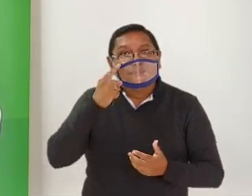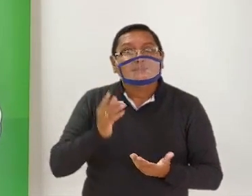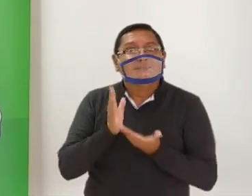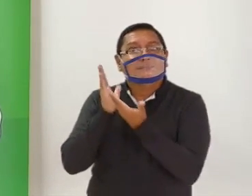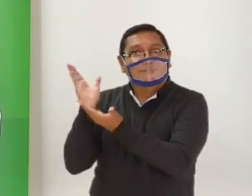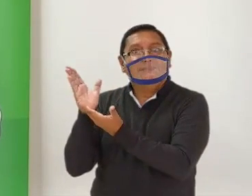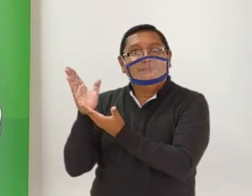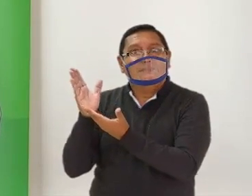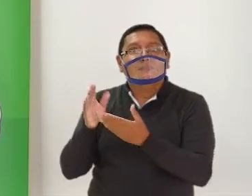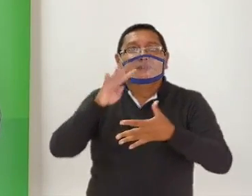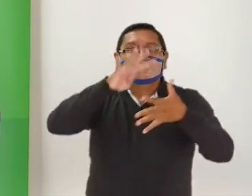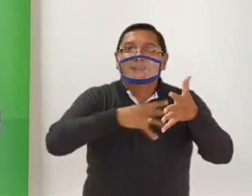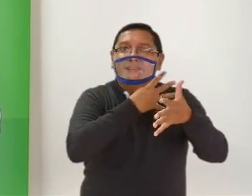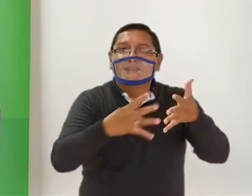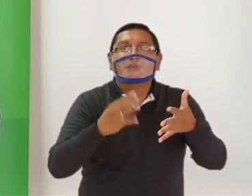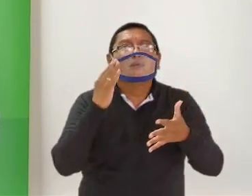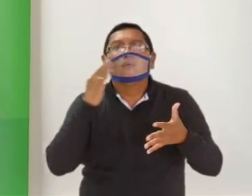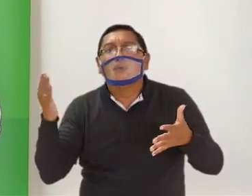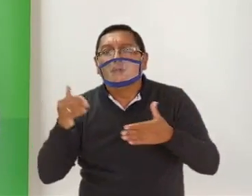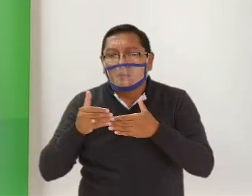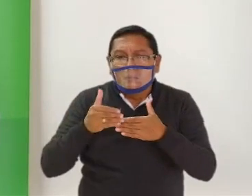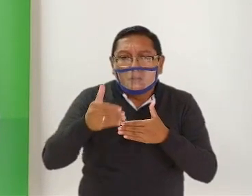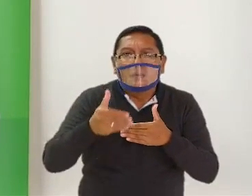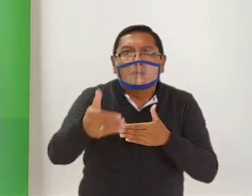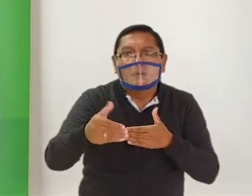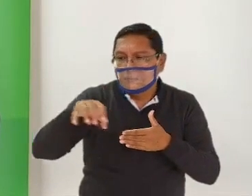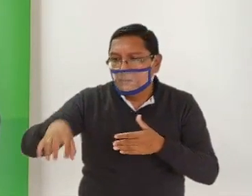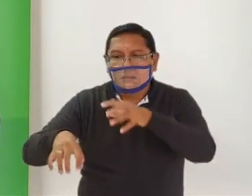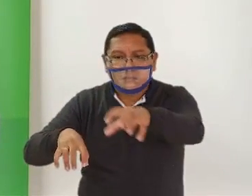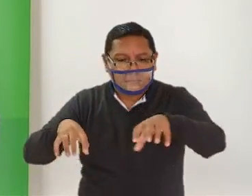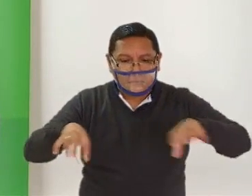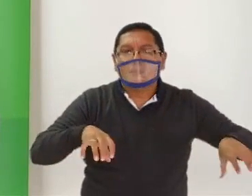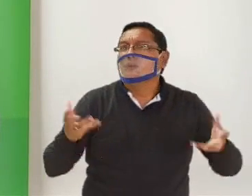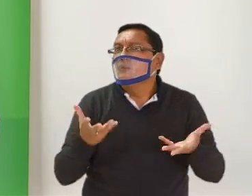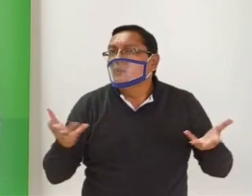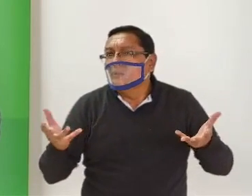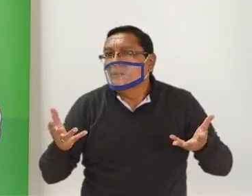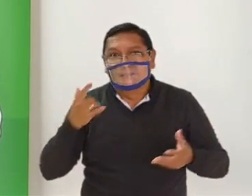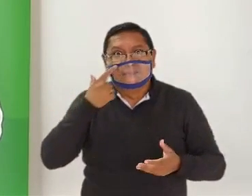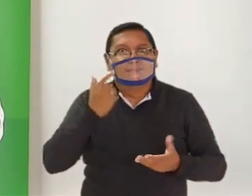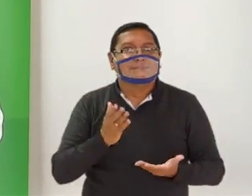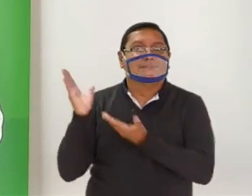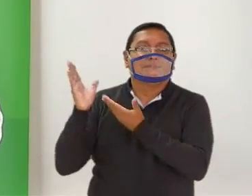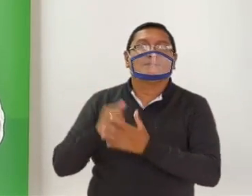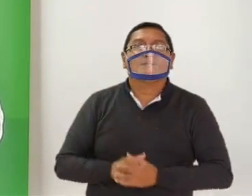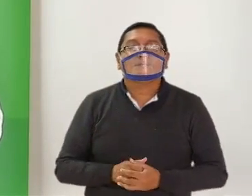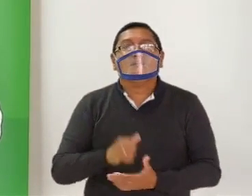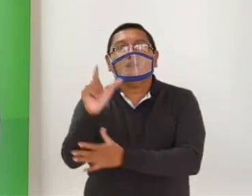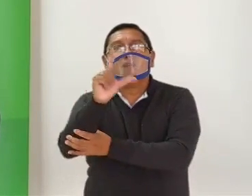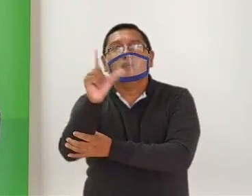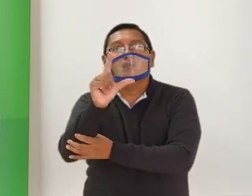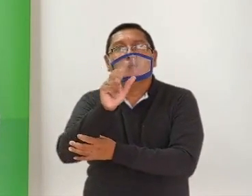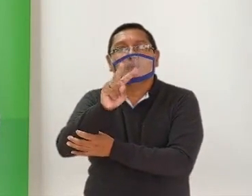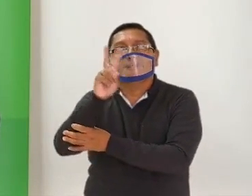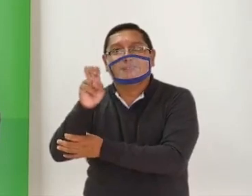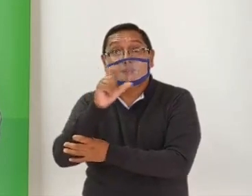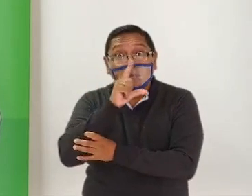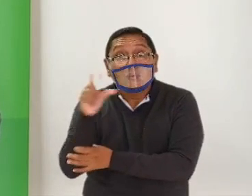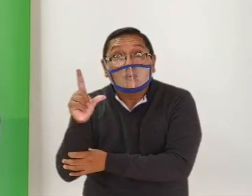el calendario para la apertura gradual que se dará de la siguiente manera. El lunes 27 de